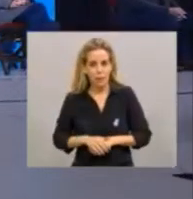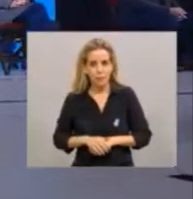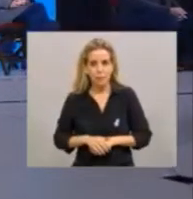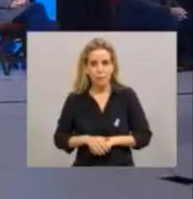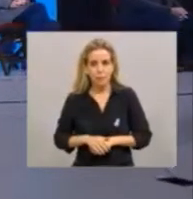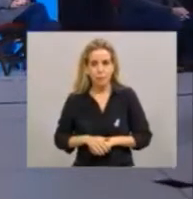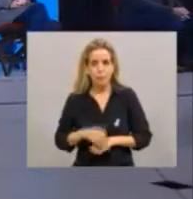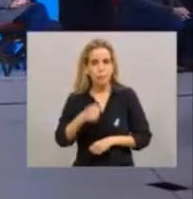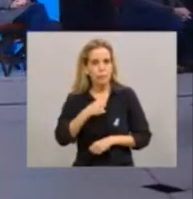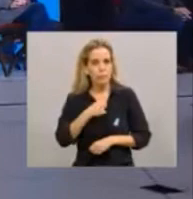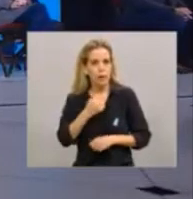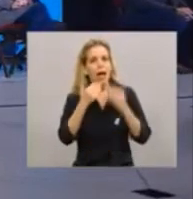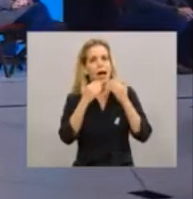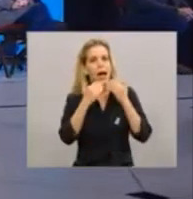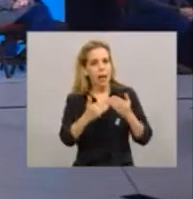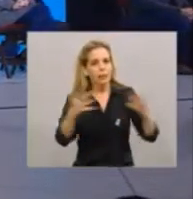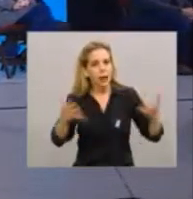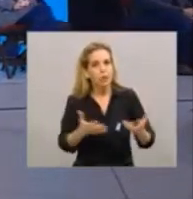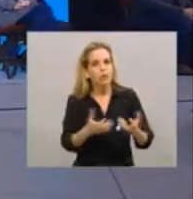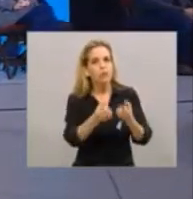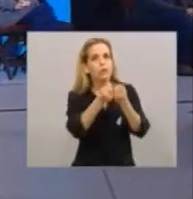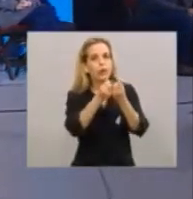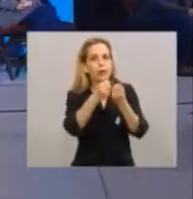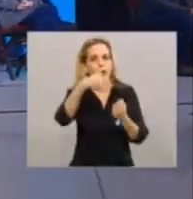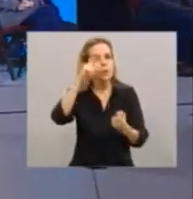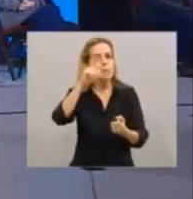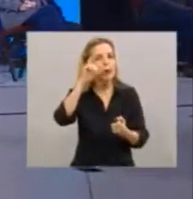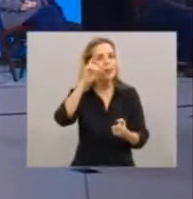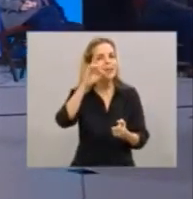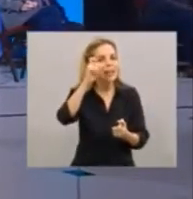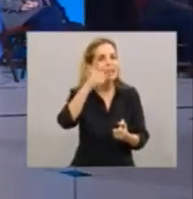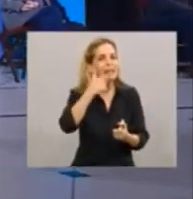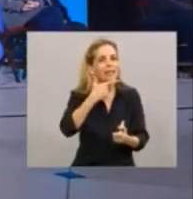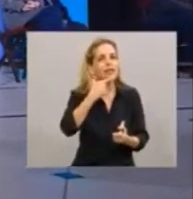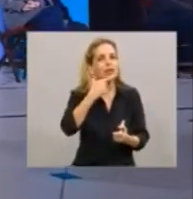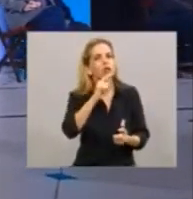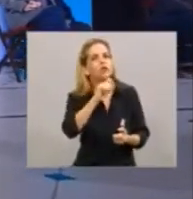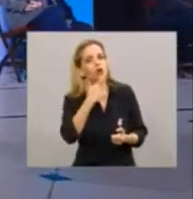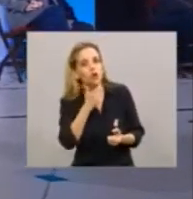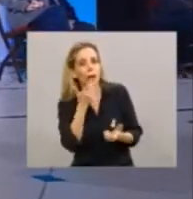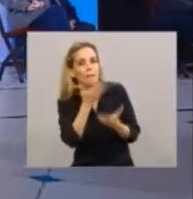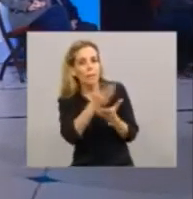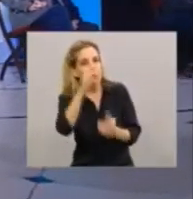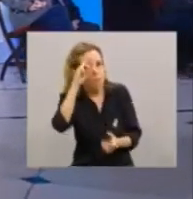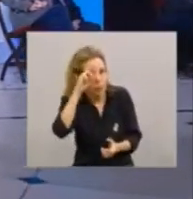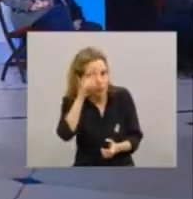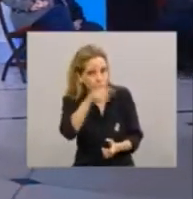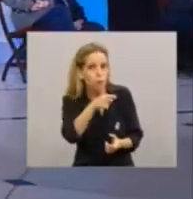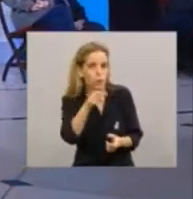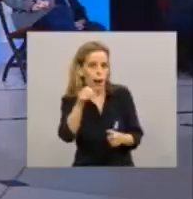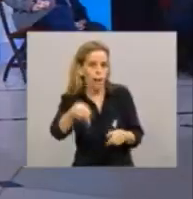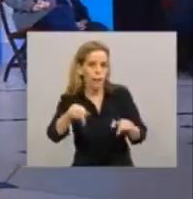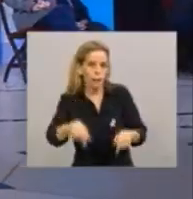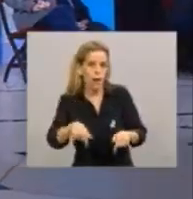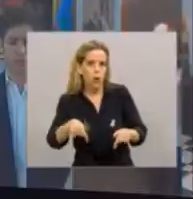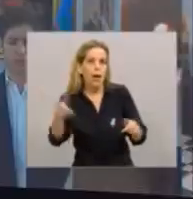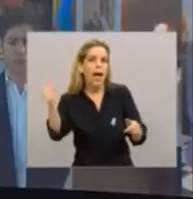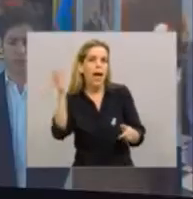yo le agradezco a la fundación mercedes sosa- que nos haya autorizado utilizar la voz de la querida mercedes